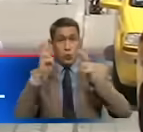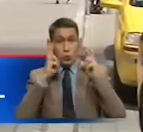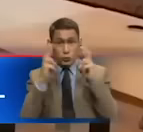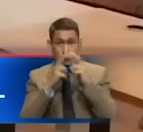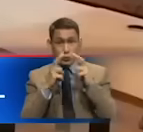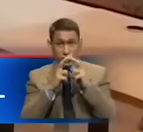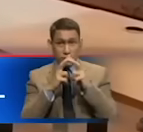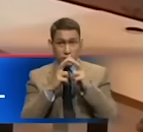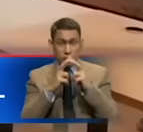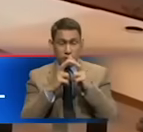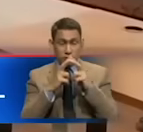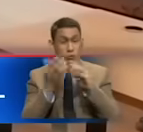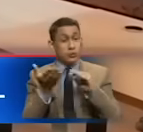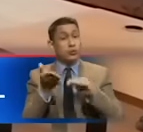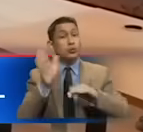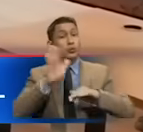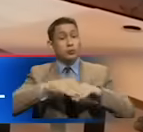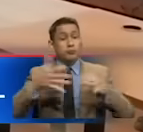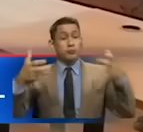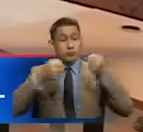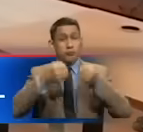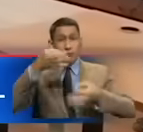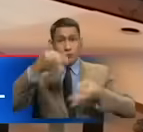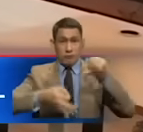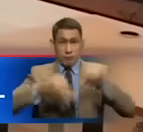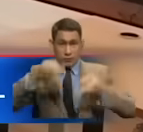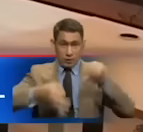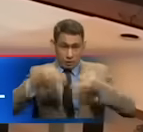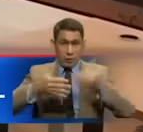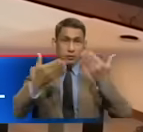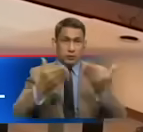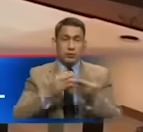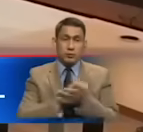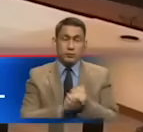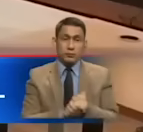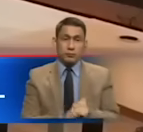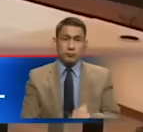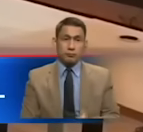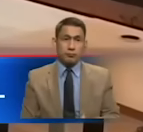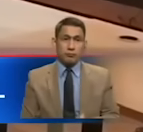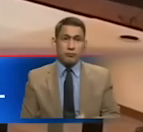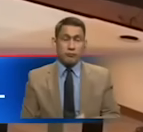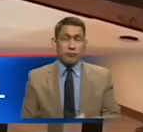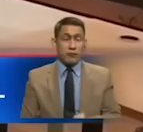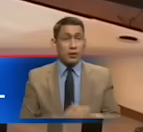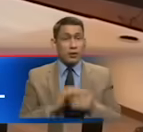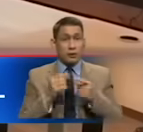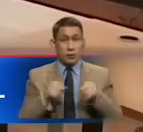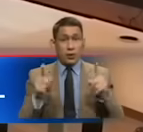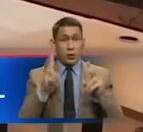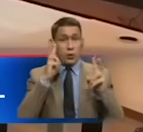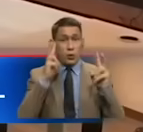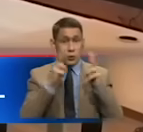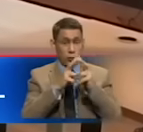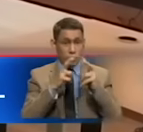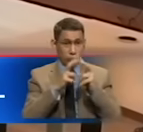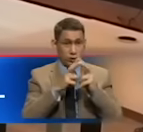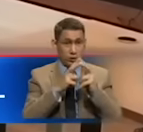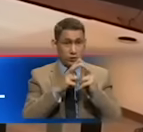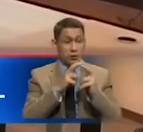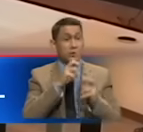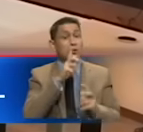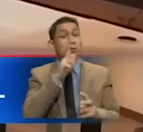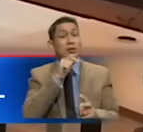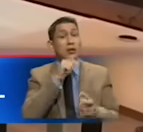iniciar la etapa de juicio en donde se presentarán las pruebas, cargos y descargos y posteriormente identificar si son o no